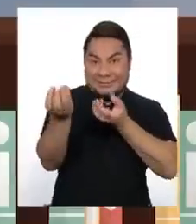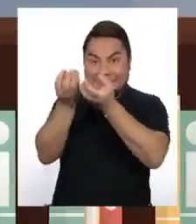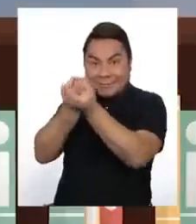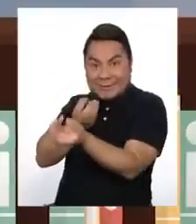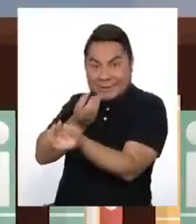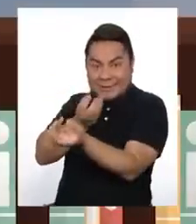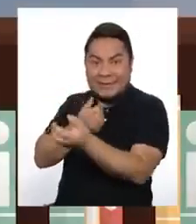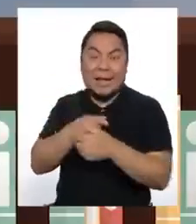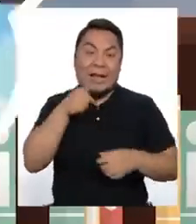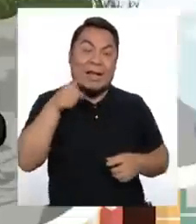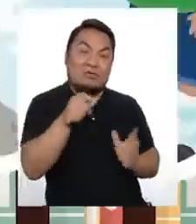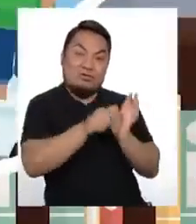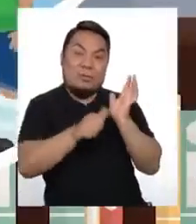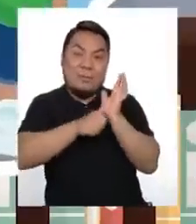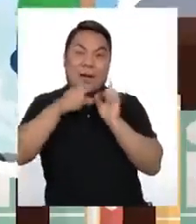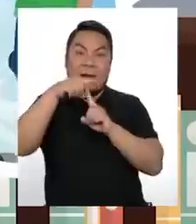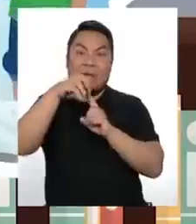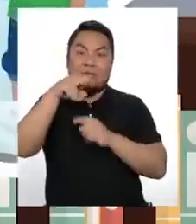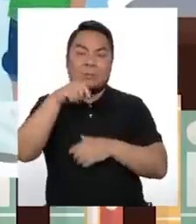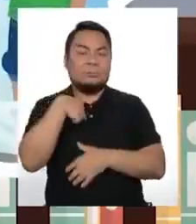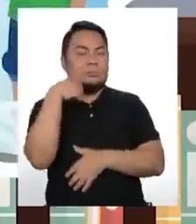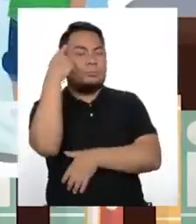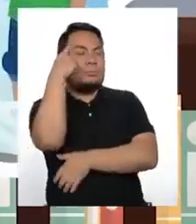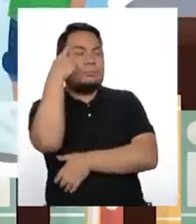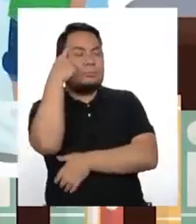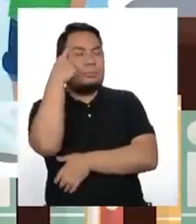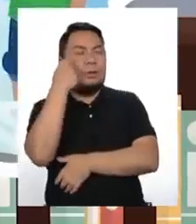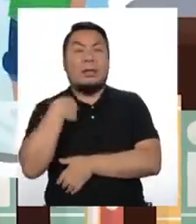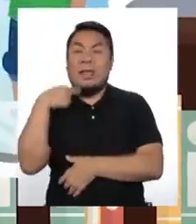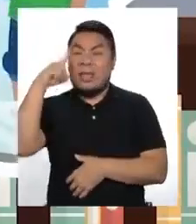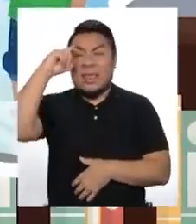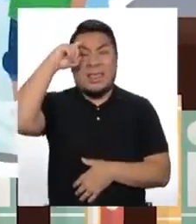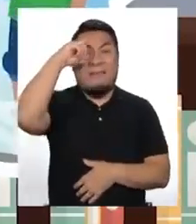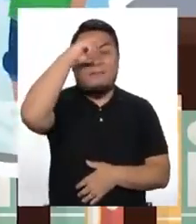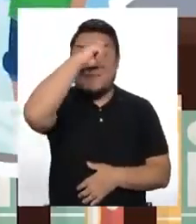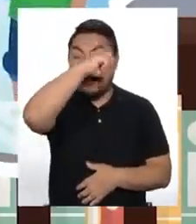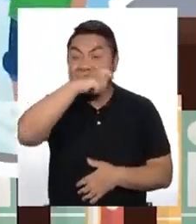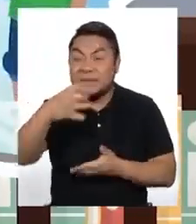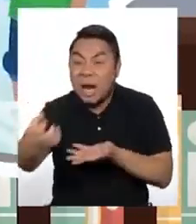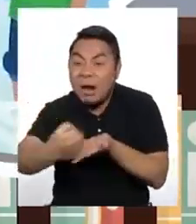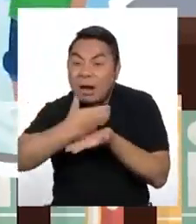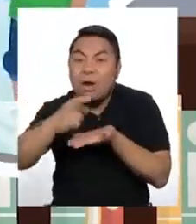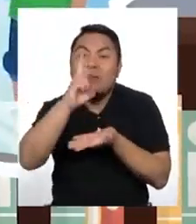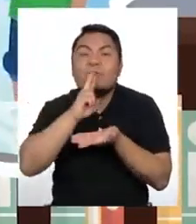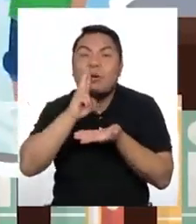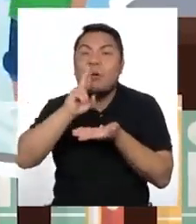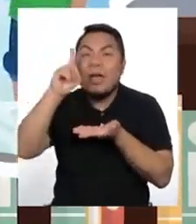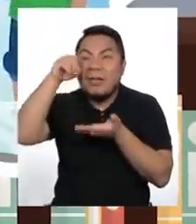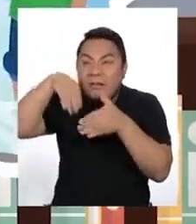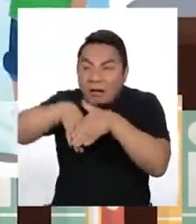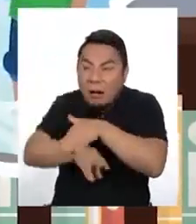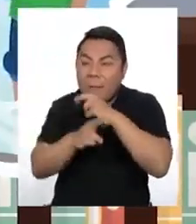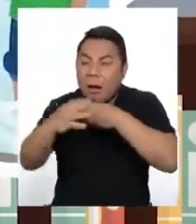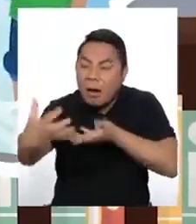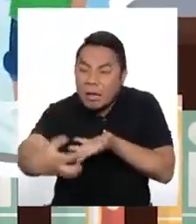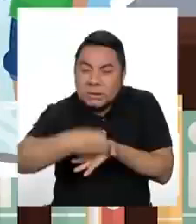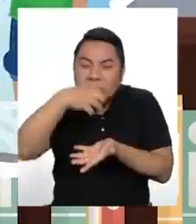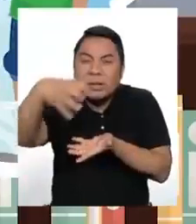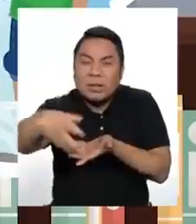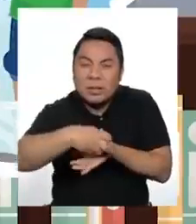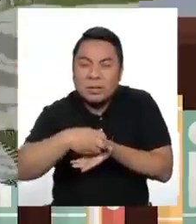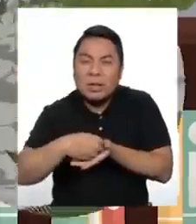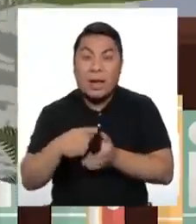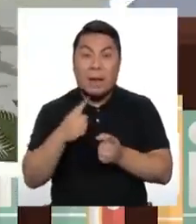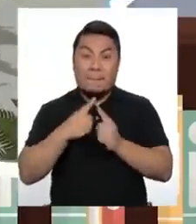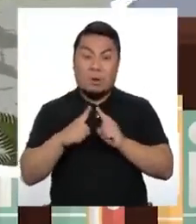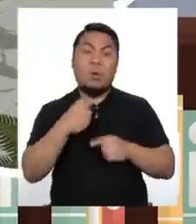Tomás se queda pensando en lo difícil que fue conseguir cada una de sus piedras rojas. Y aunque también le gustan las